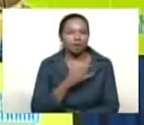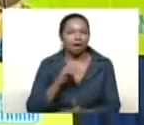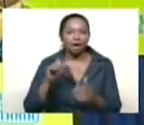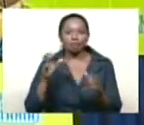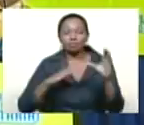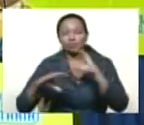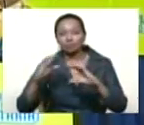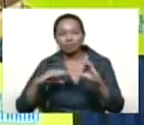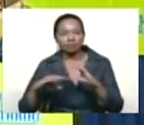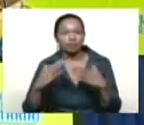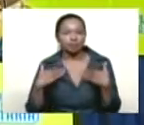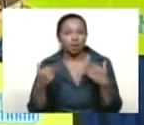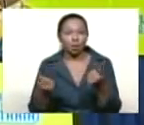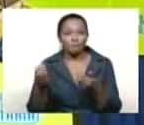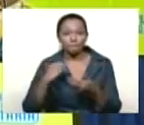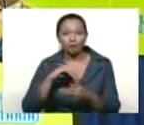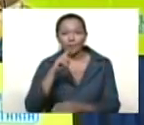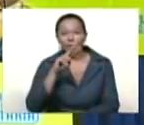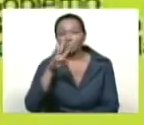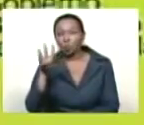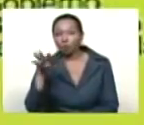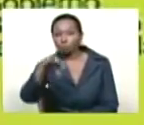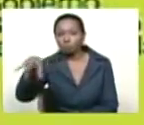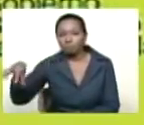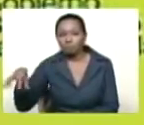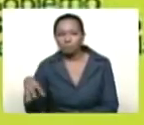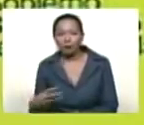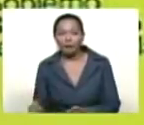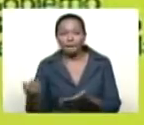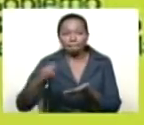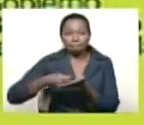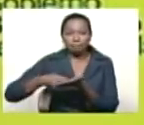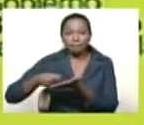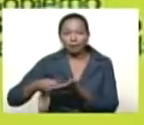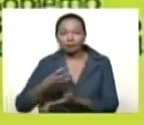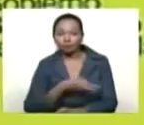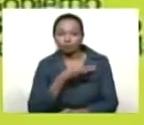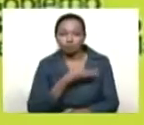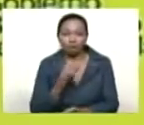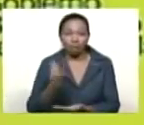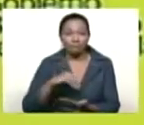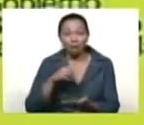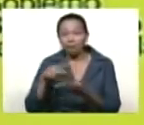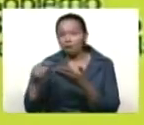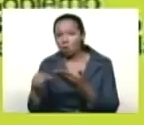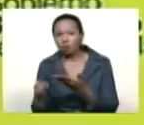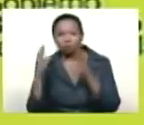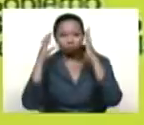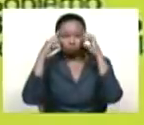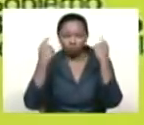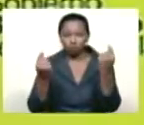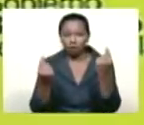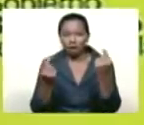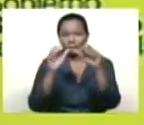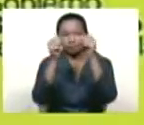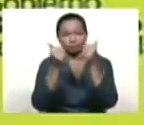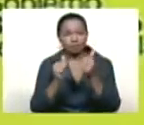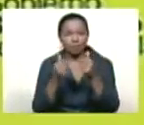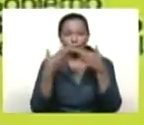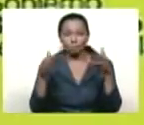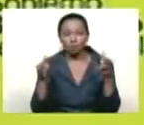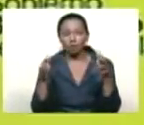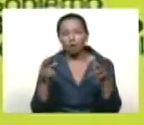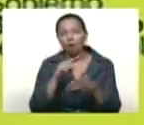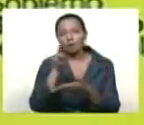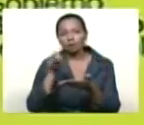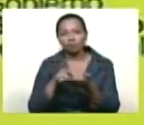Chávez Frías en los 24 estados y consolidar la inversión social en la formación de profesionales para el Sistema Público Nacional